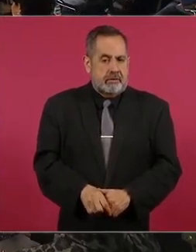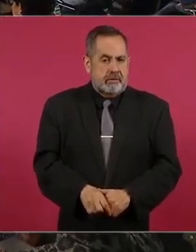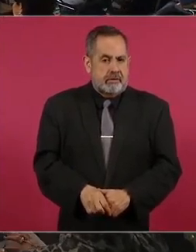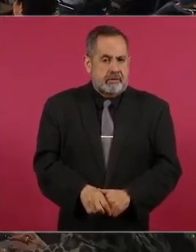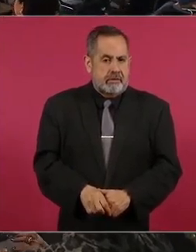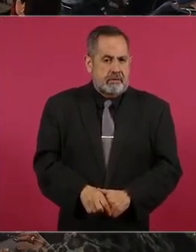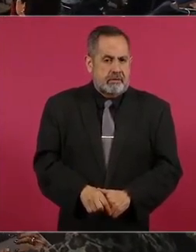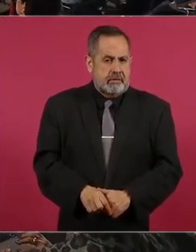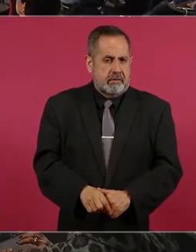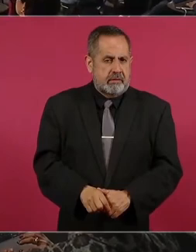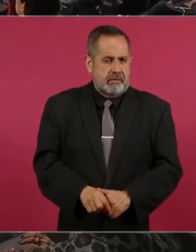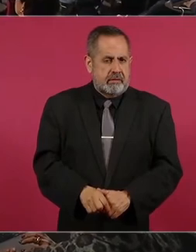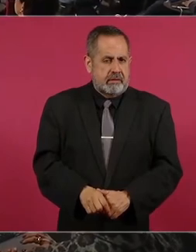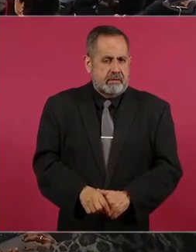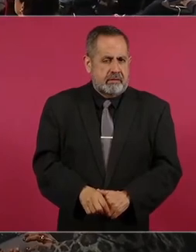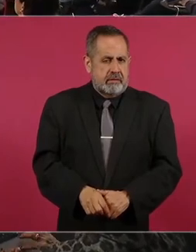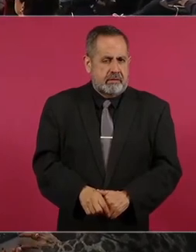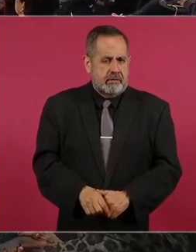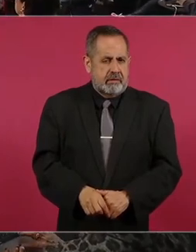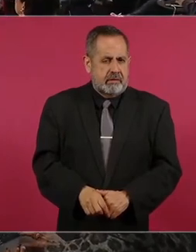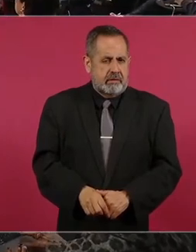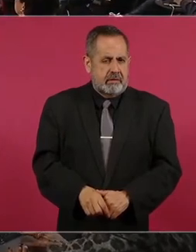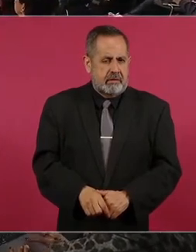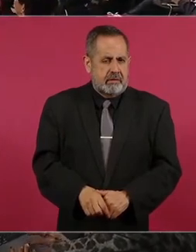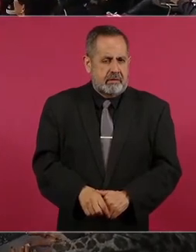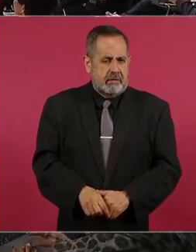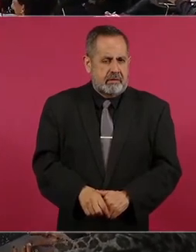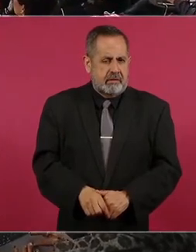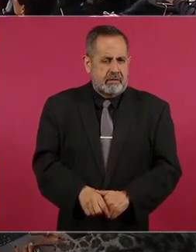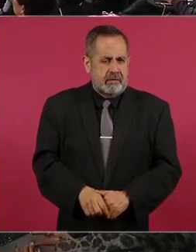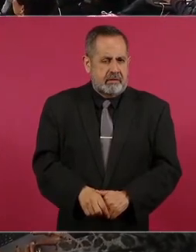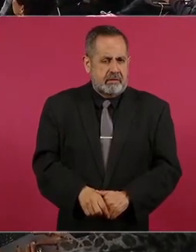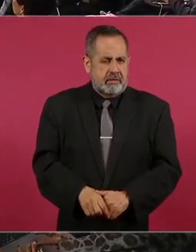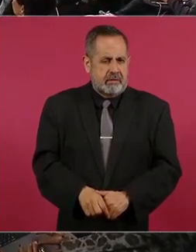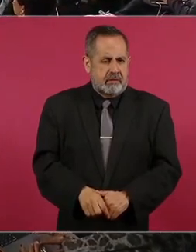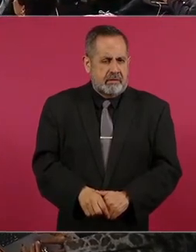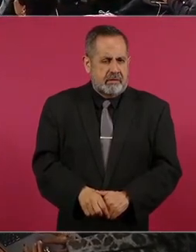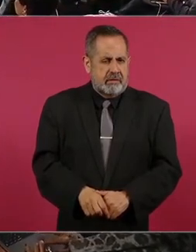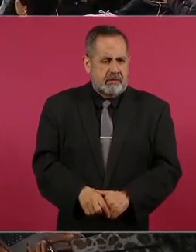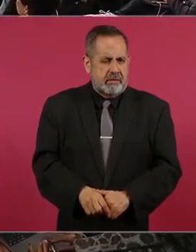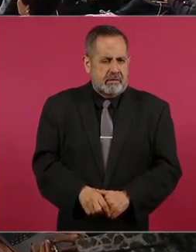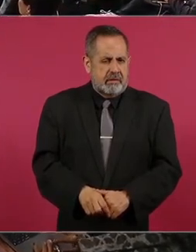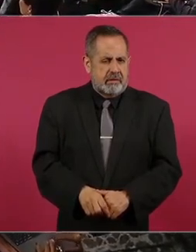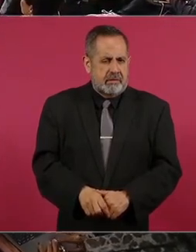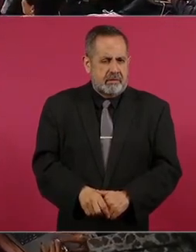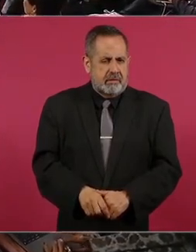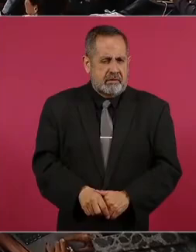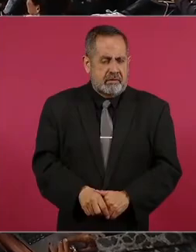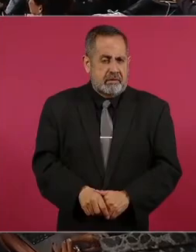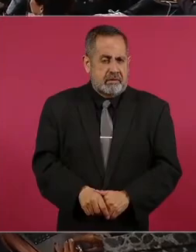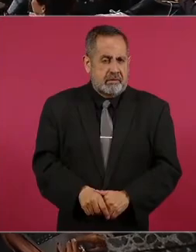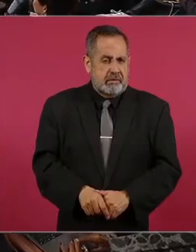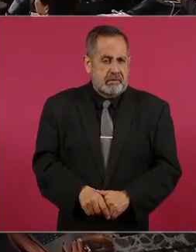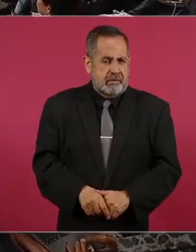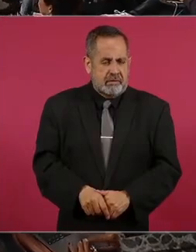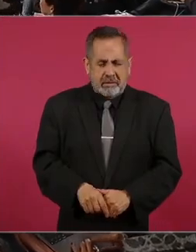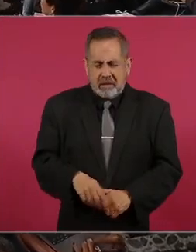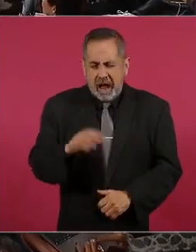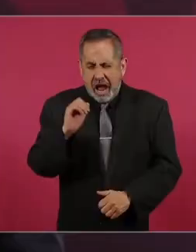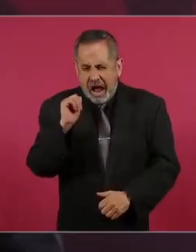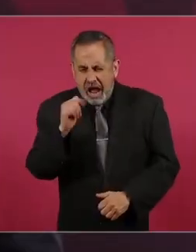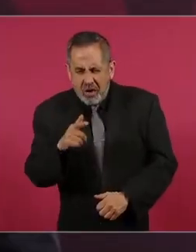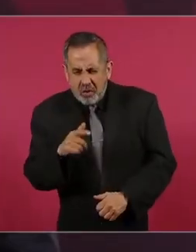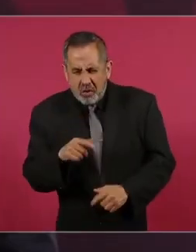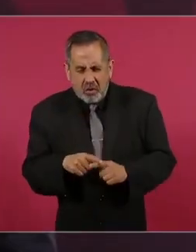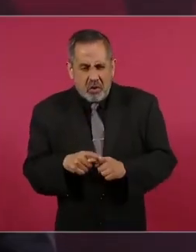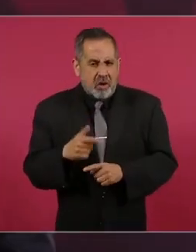Santiago. Santiago con Felipe. algún nexo entre